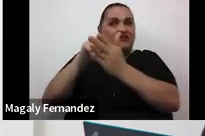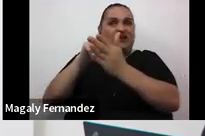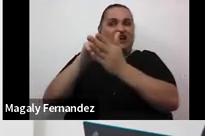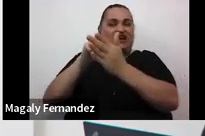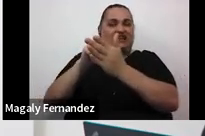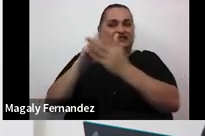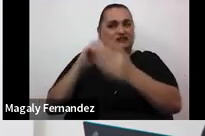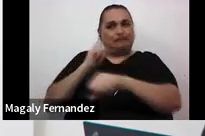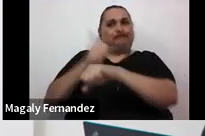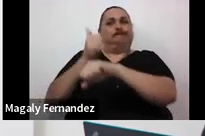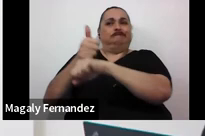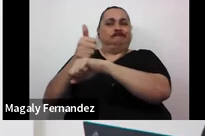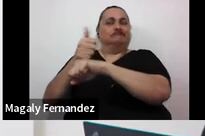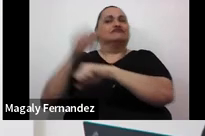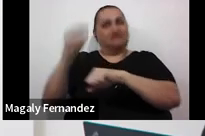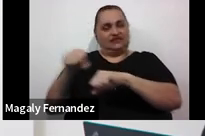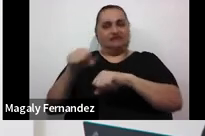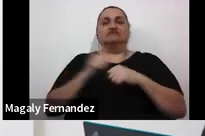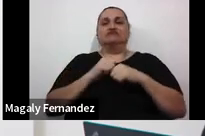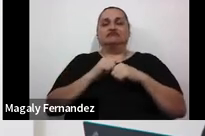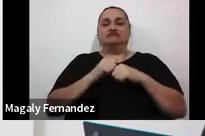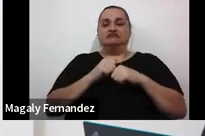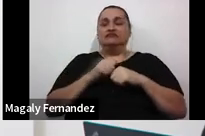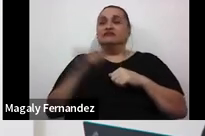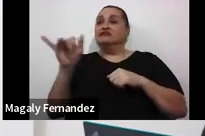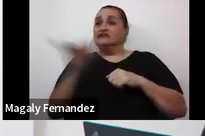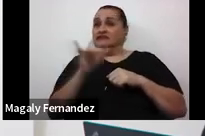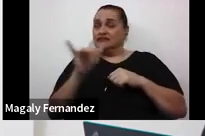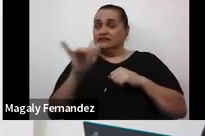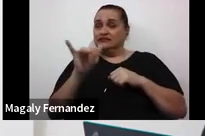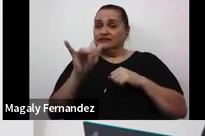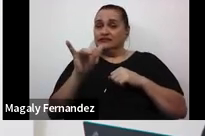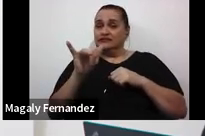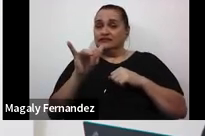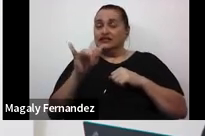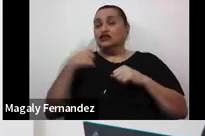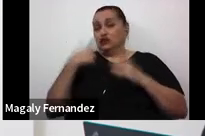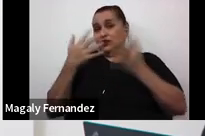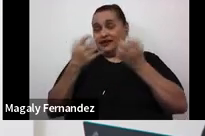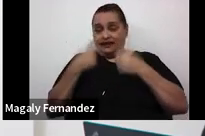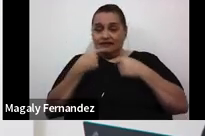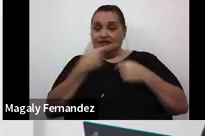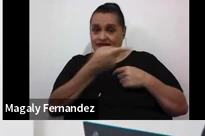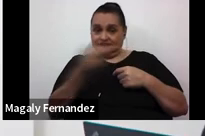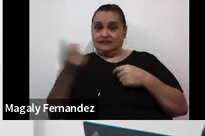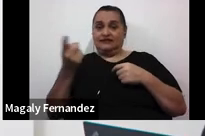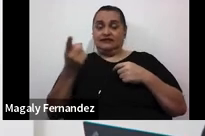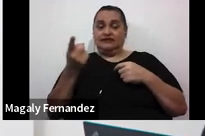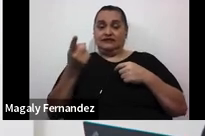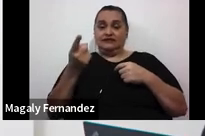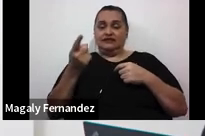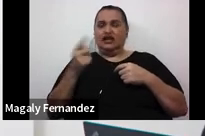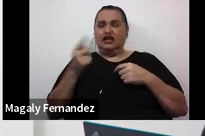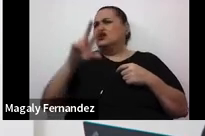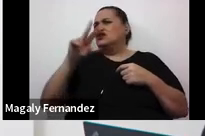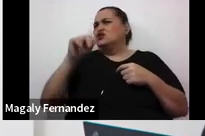son impuestos Este y pues lo que les quería decir es que no hace